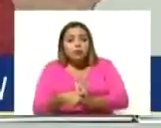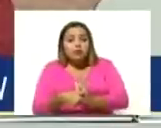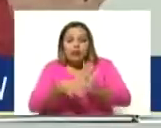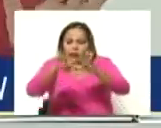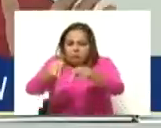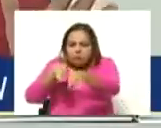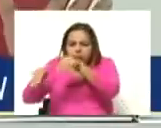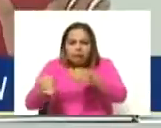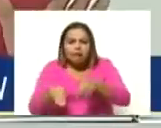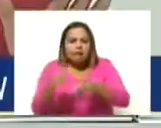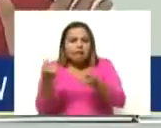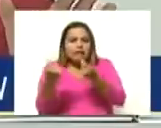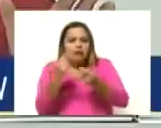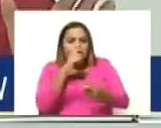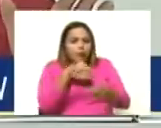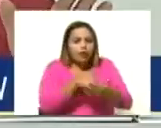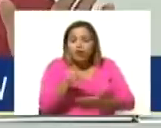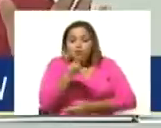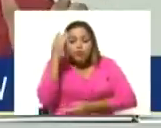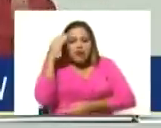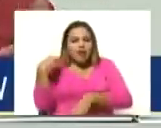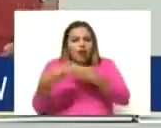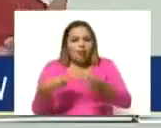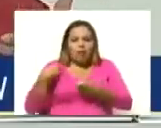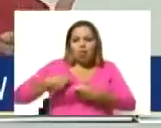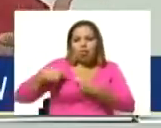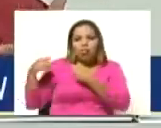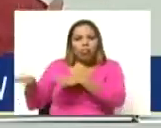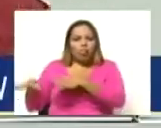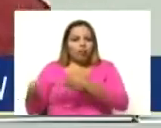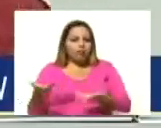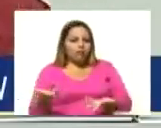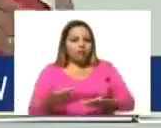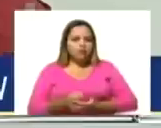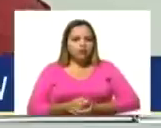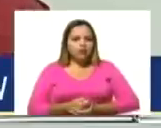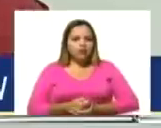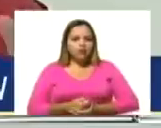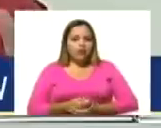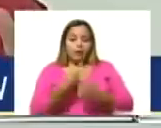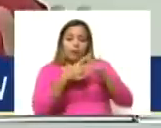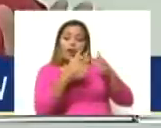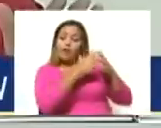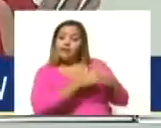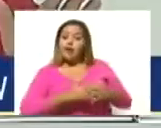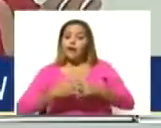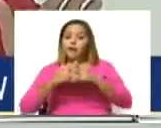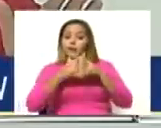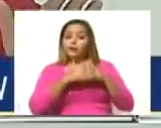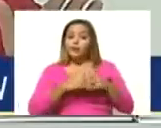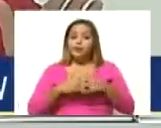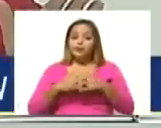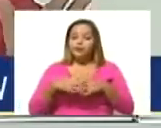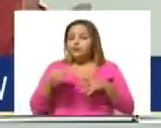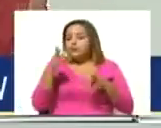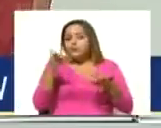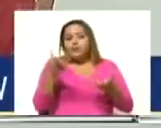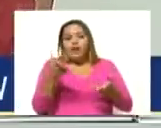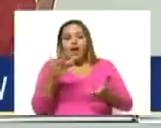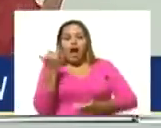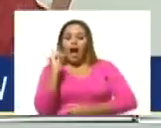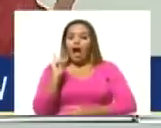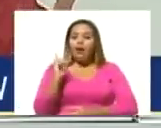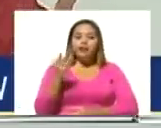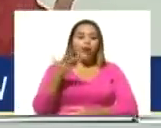ahora ellos no saben qué hacer. ¿Cómo quitárselo de encima sin que el orgullo imperialista se vea afectado? Sin